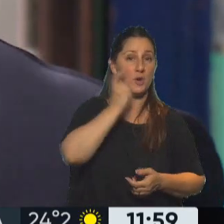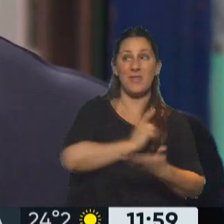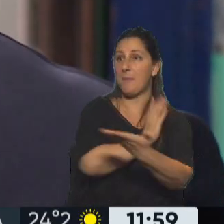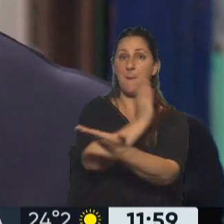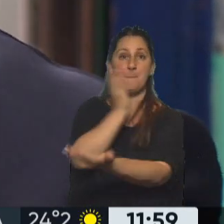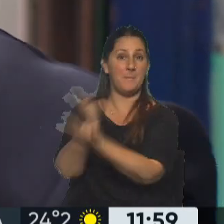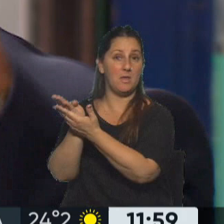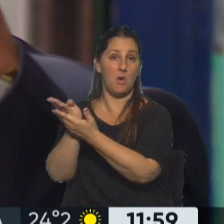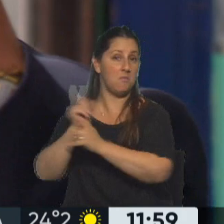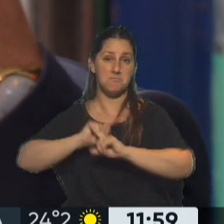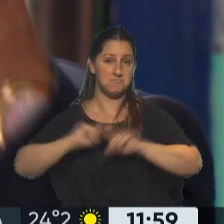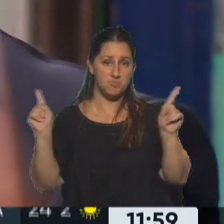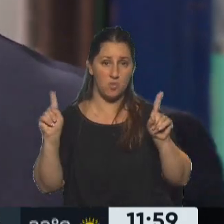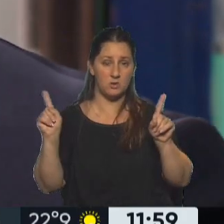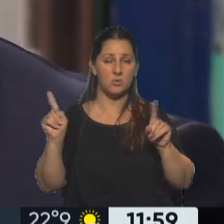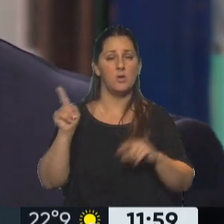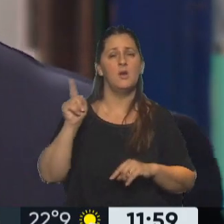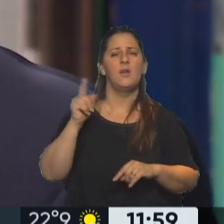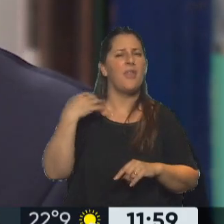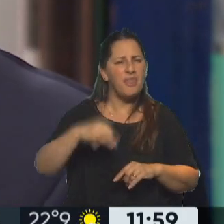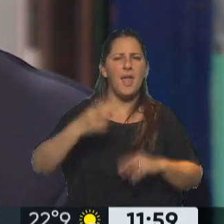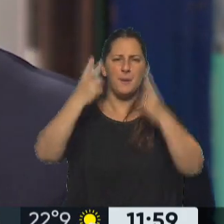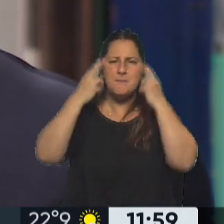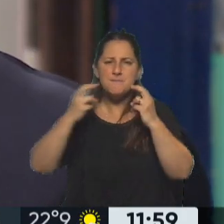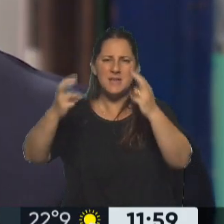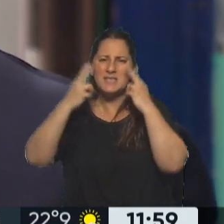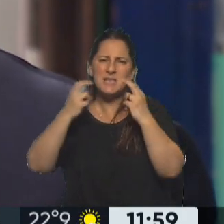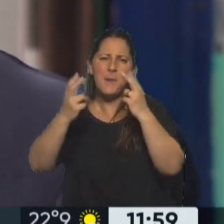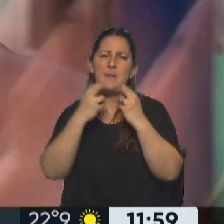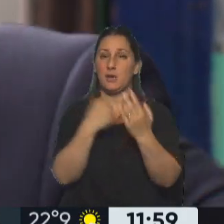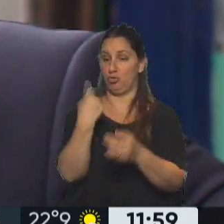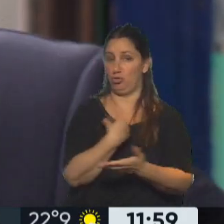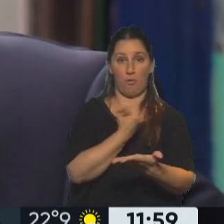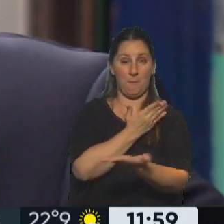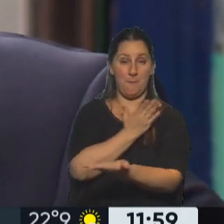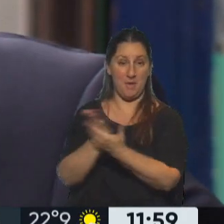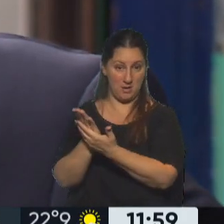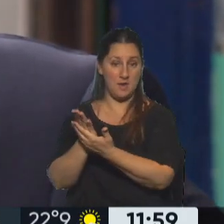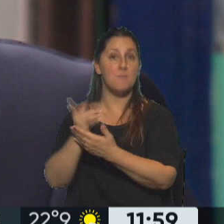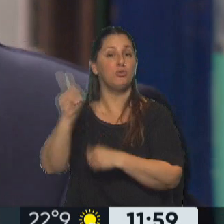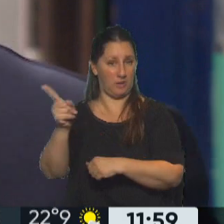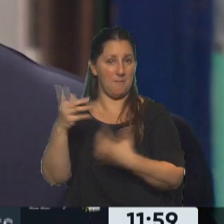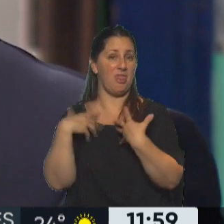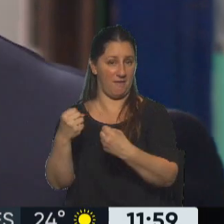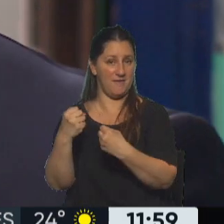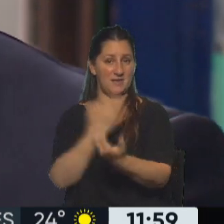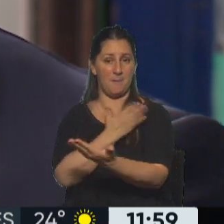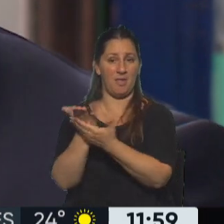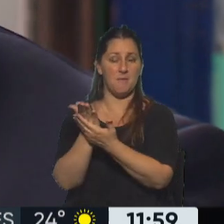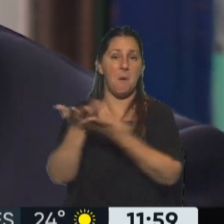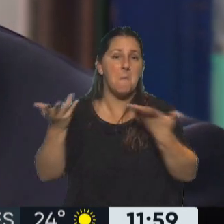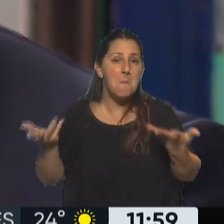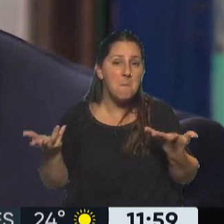superior, de que realice todas las pericias que las partes solicitamos, inclusive las defensas, y